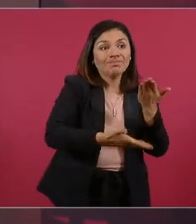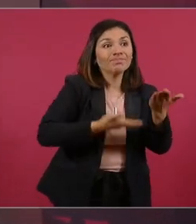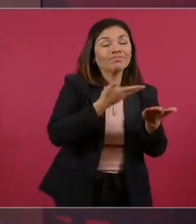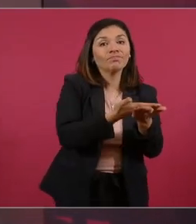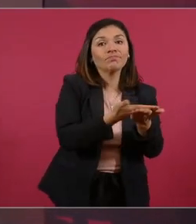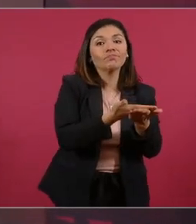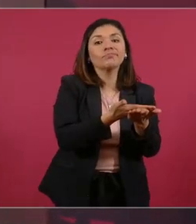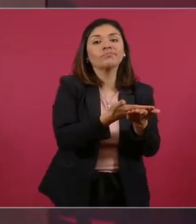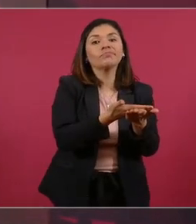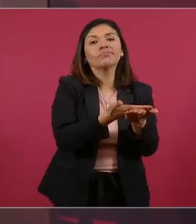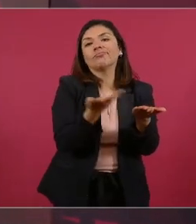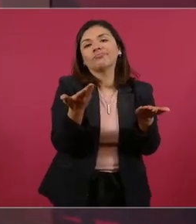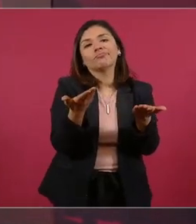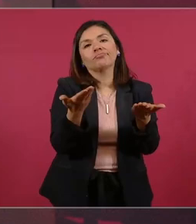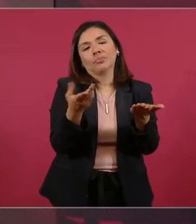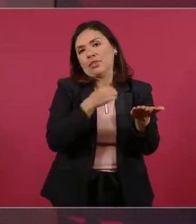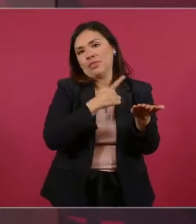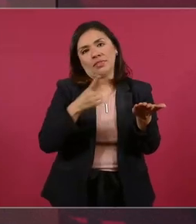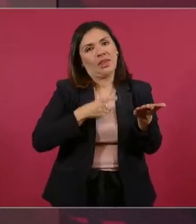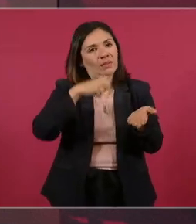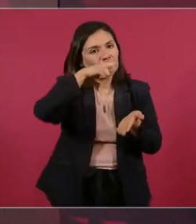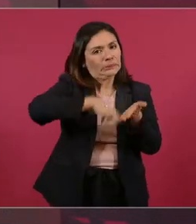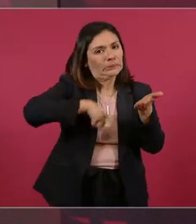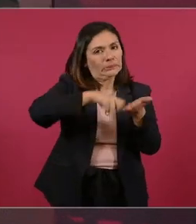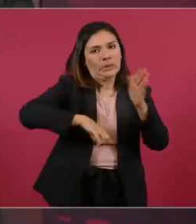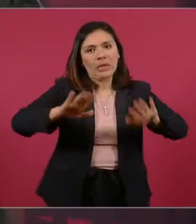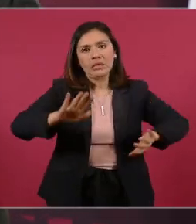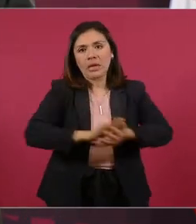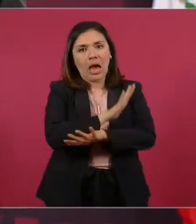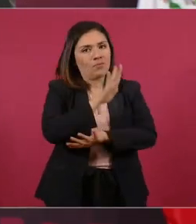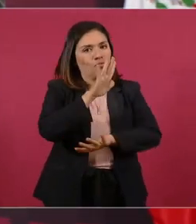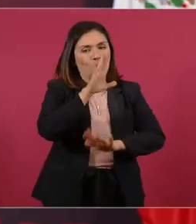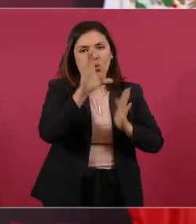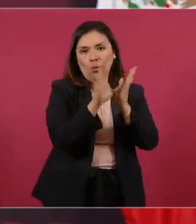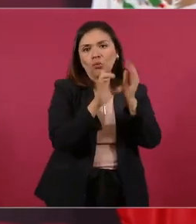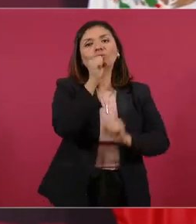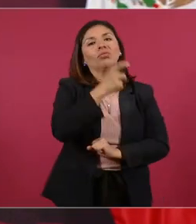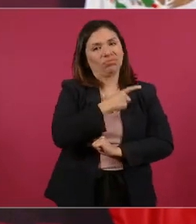porque hay que reformar la Constitución